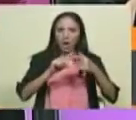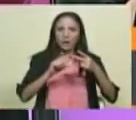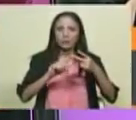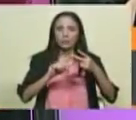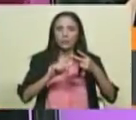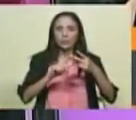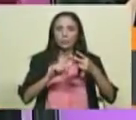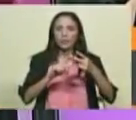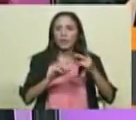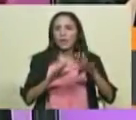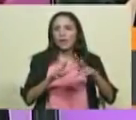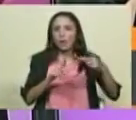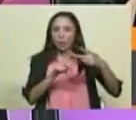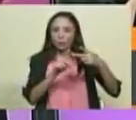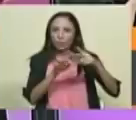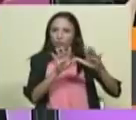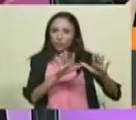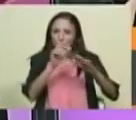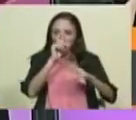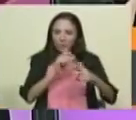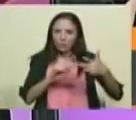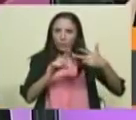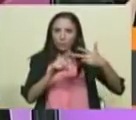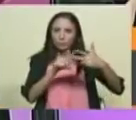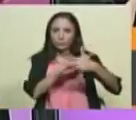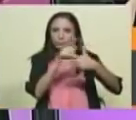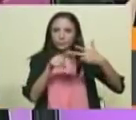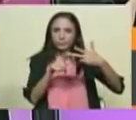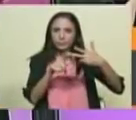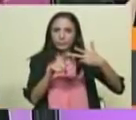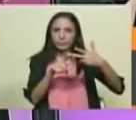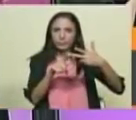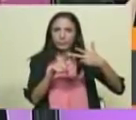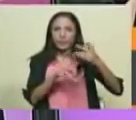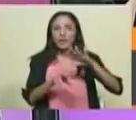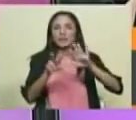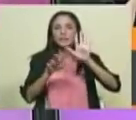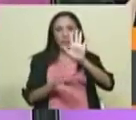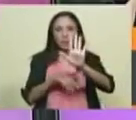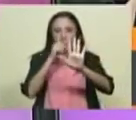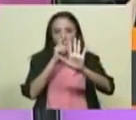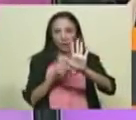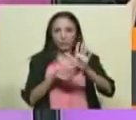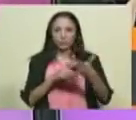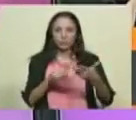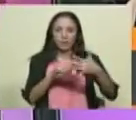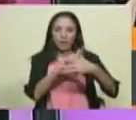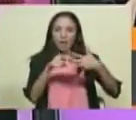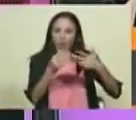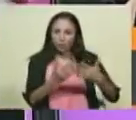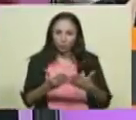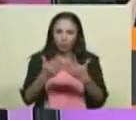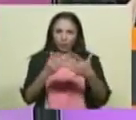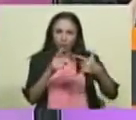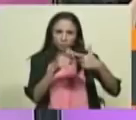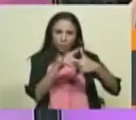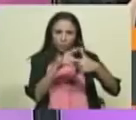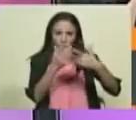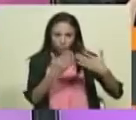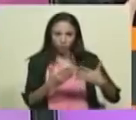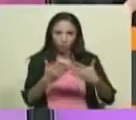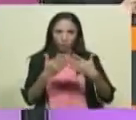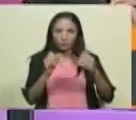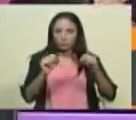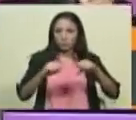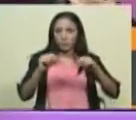10 años y José Gregorio Martínez tiene 5 años. ¿Están estudiando? Correcto. Ahí